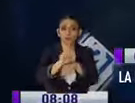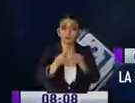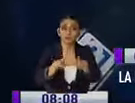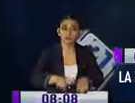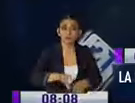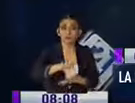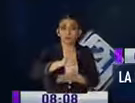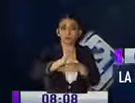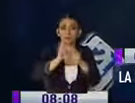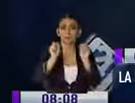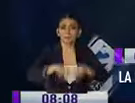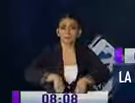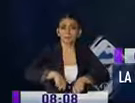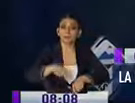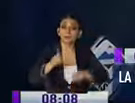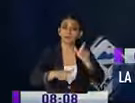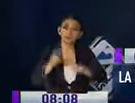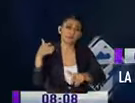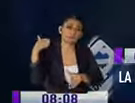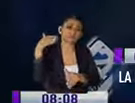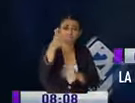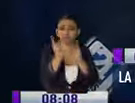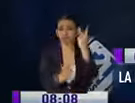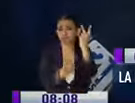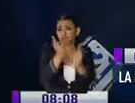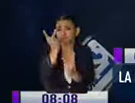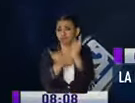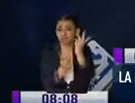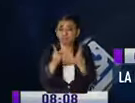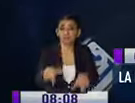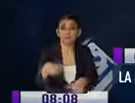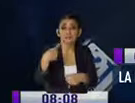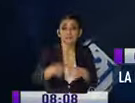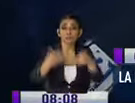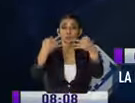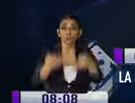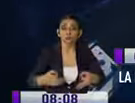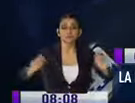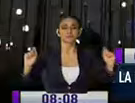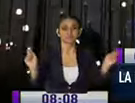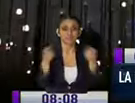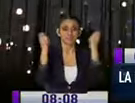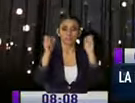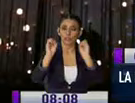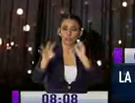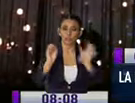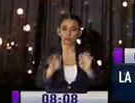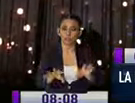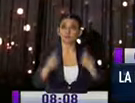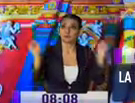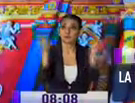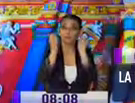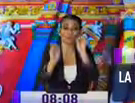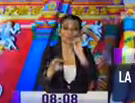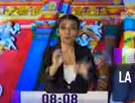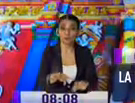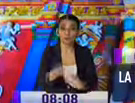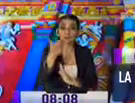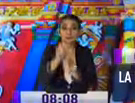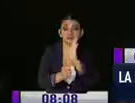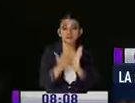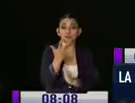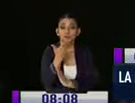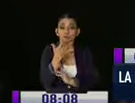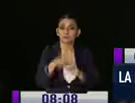del Ecuador, para que miles de visitantes vengan a Quito a propósito de la Fiesta de la Luz. La Fiesta de Luces, Arte y